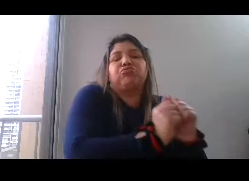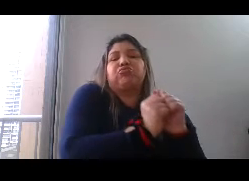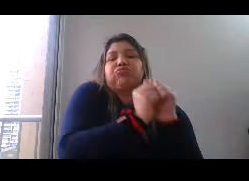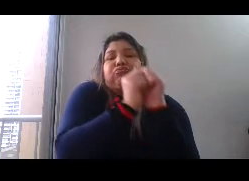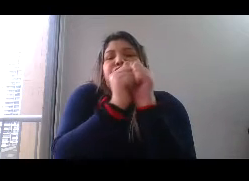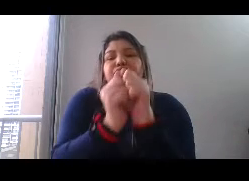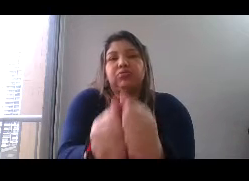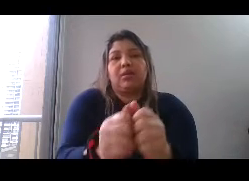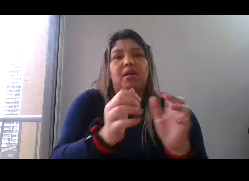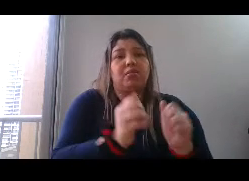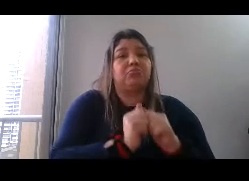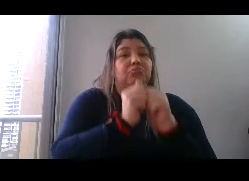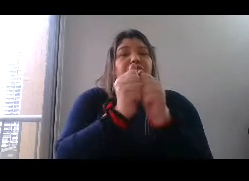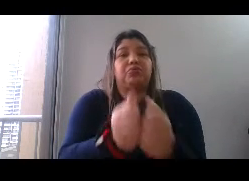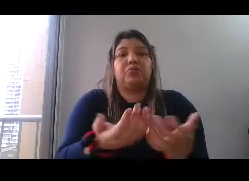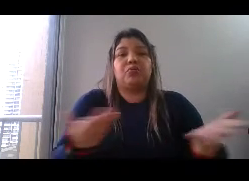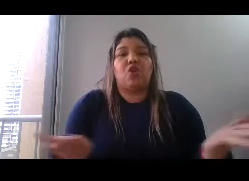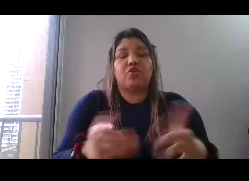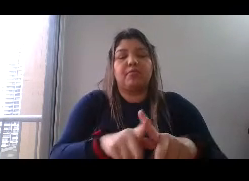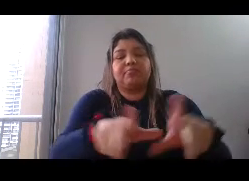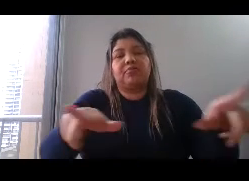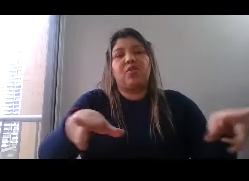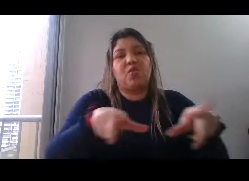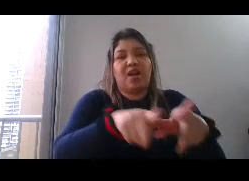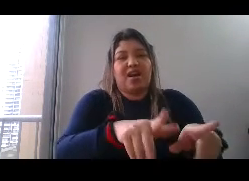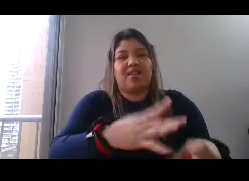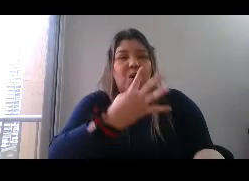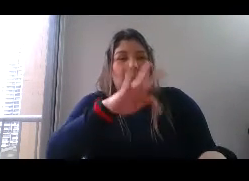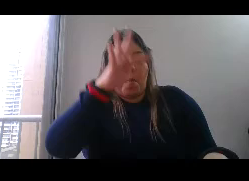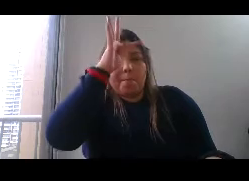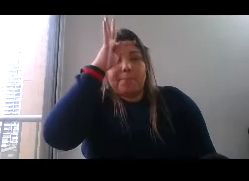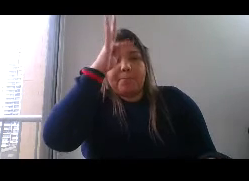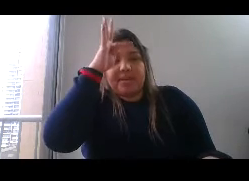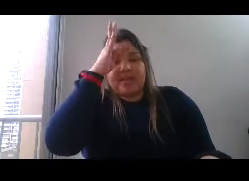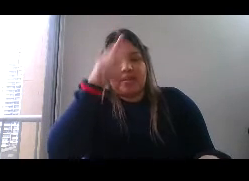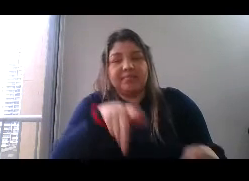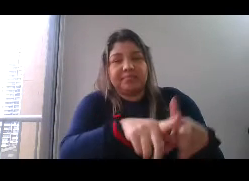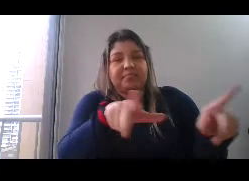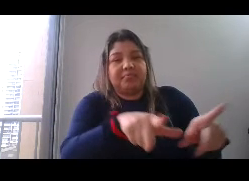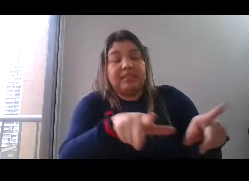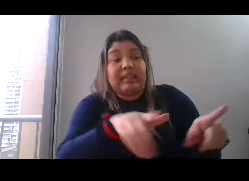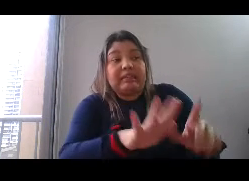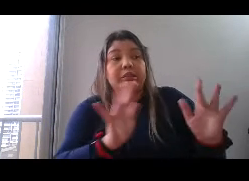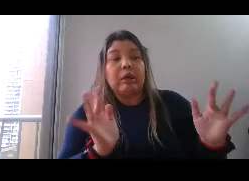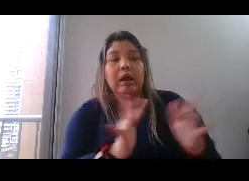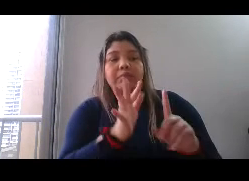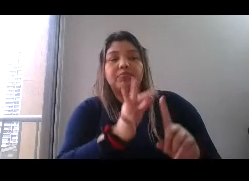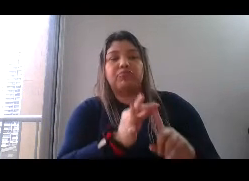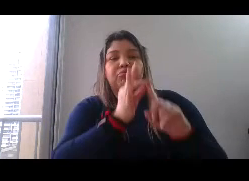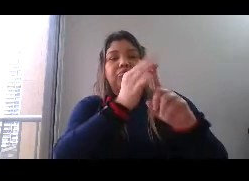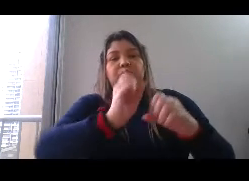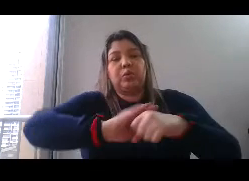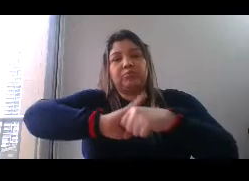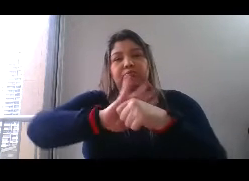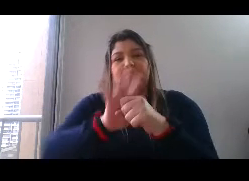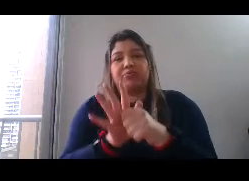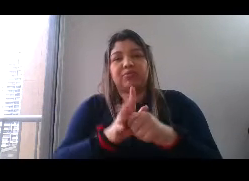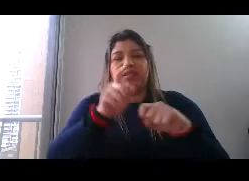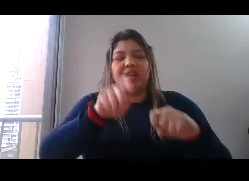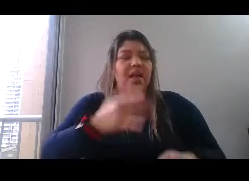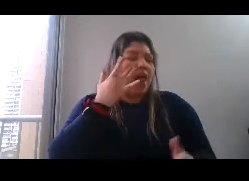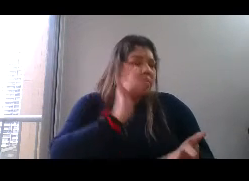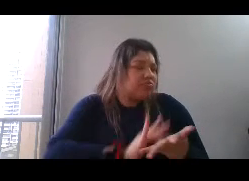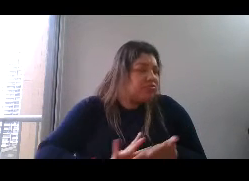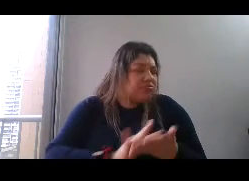paciente hacia el área de hospitalización o de atención del área de COVID, se debe hacer la limpieza y